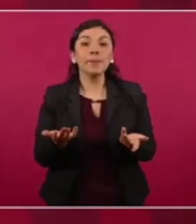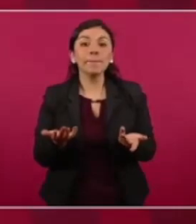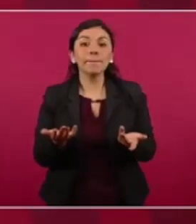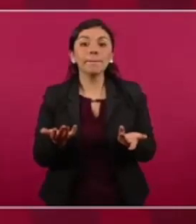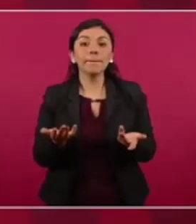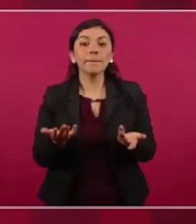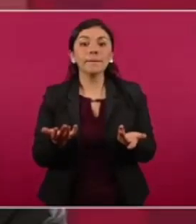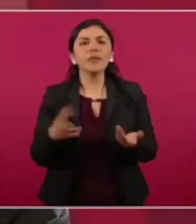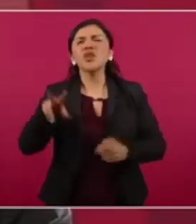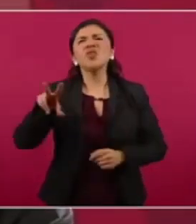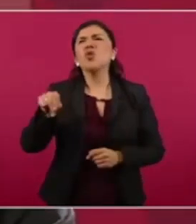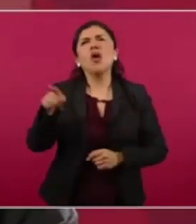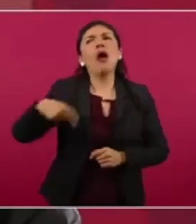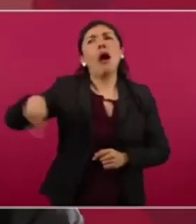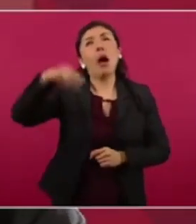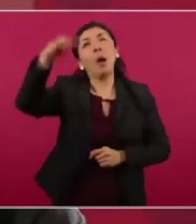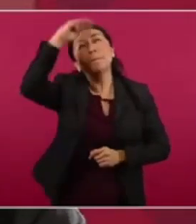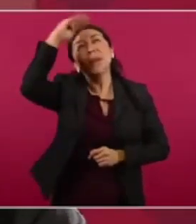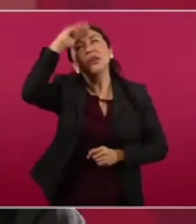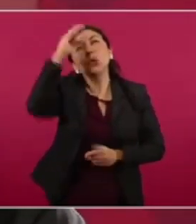que no está pensando nada más